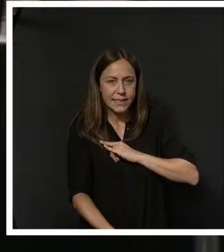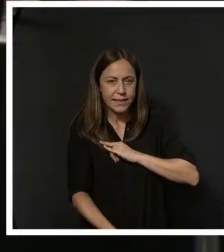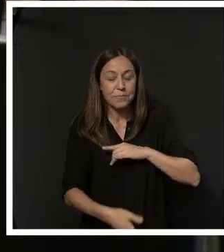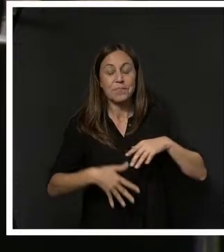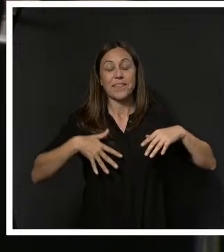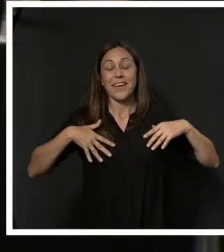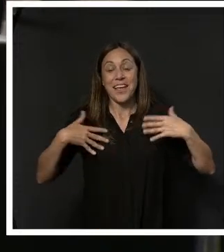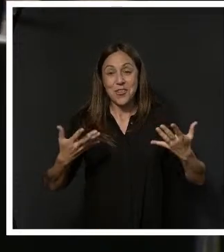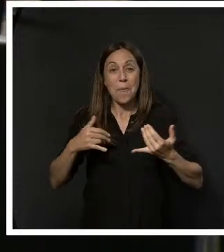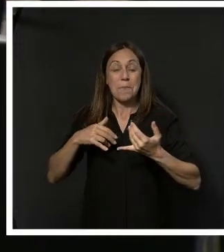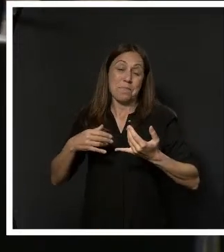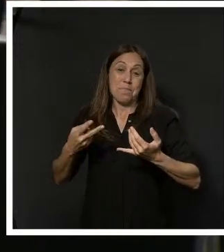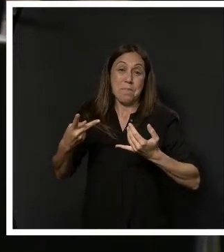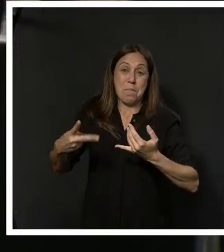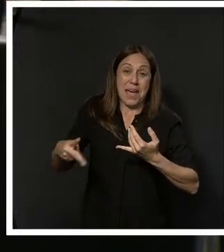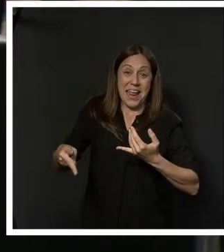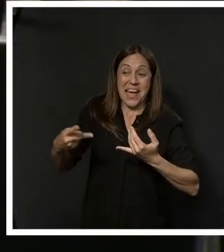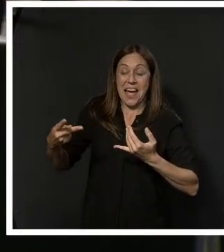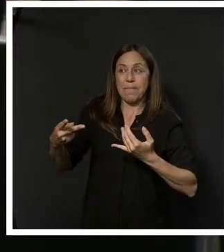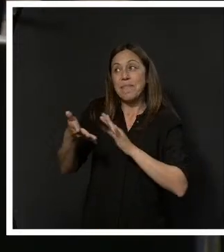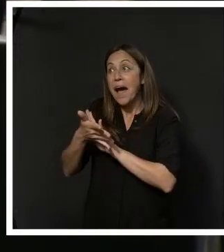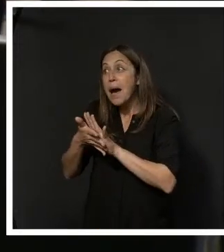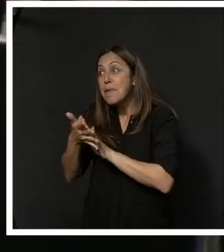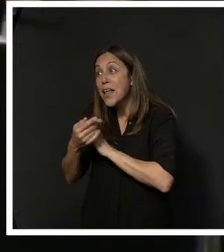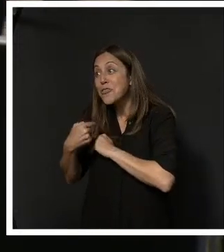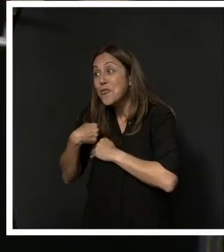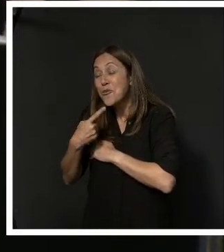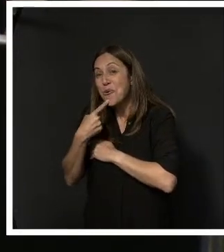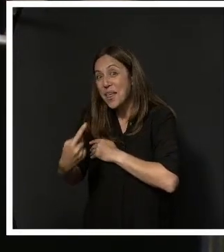falando como ellos y dicen